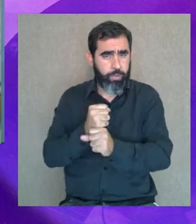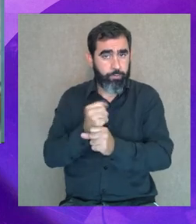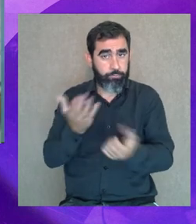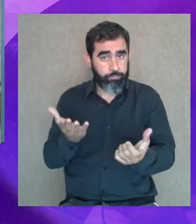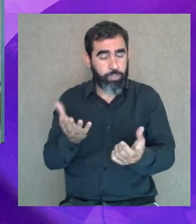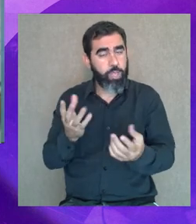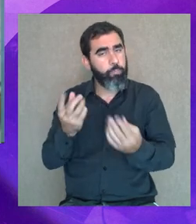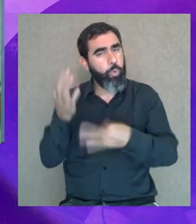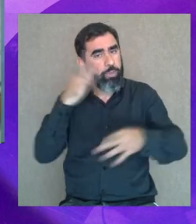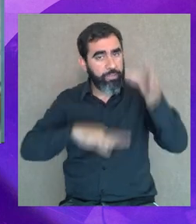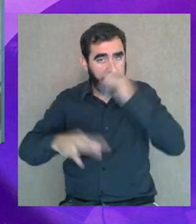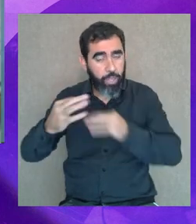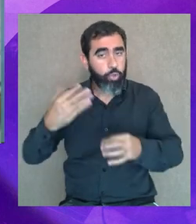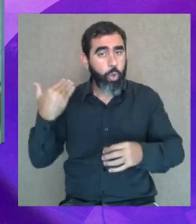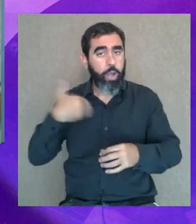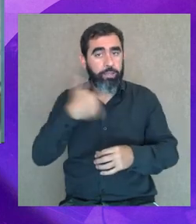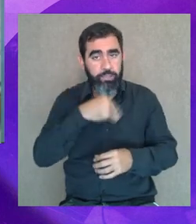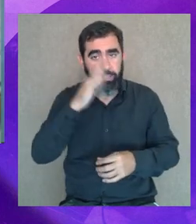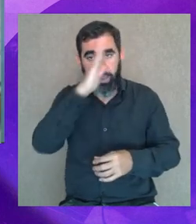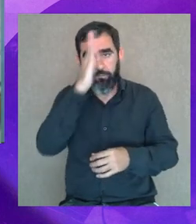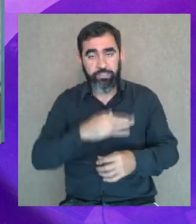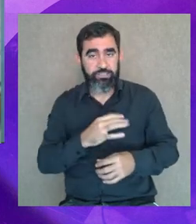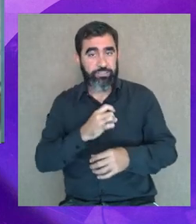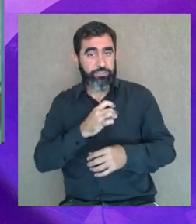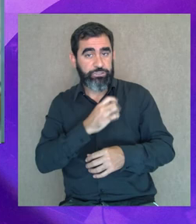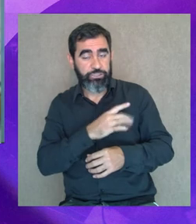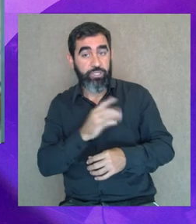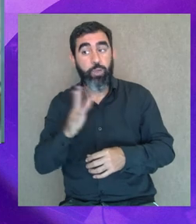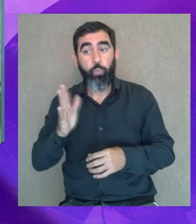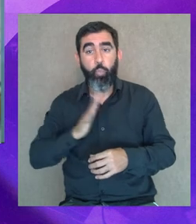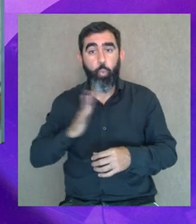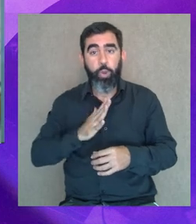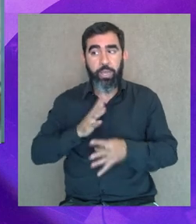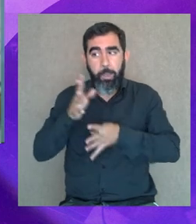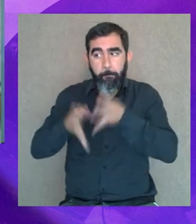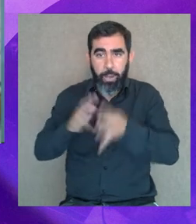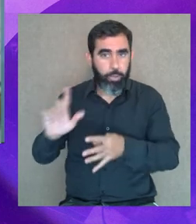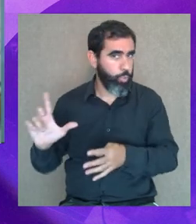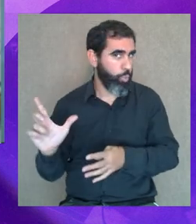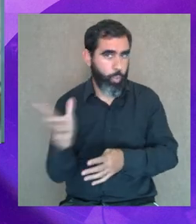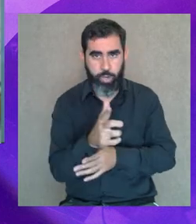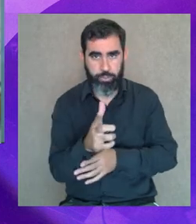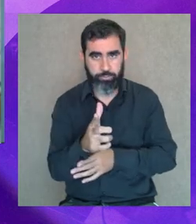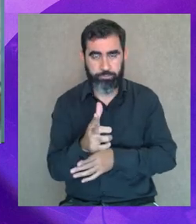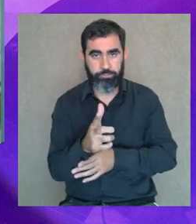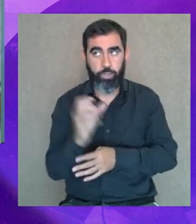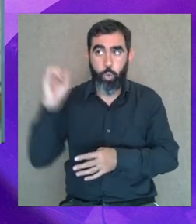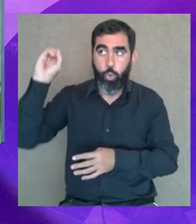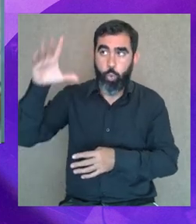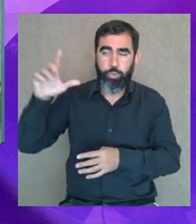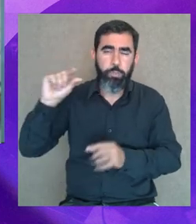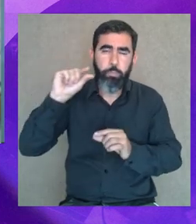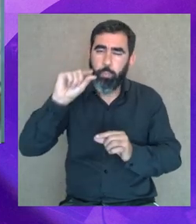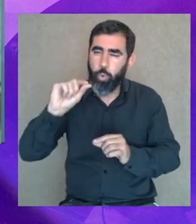en muchos teatros de argentina de brasil de chile mujeres en maquinaria no hay luz